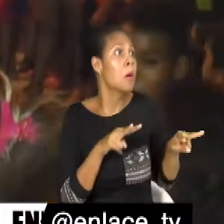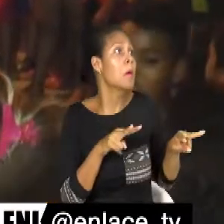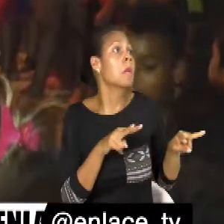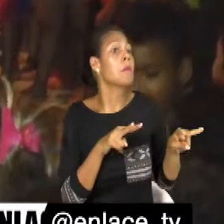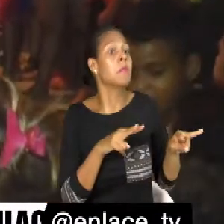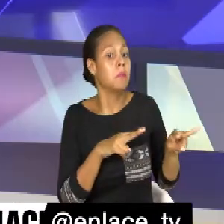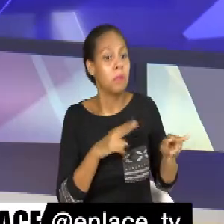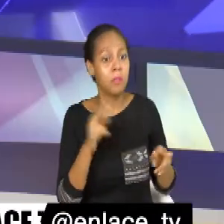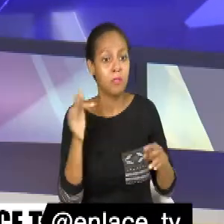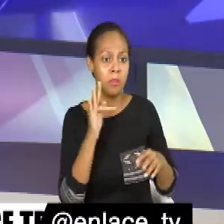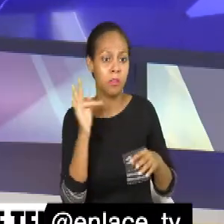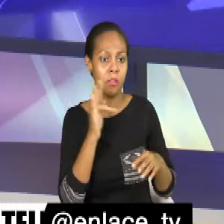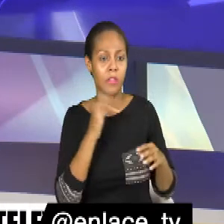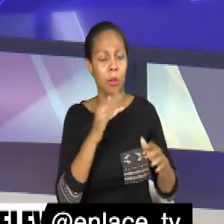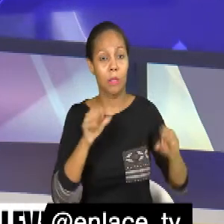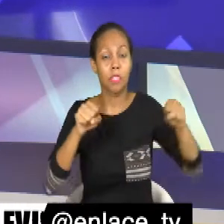eléctrica.